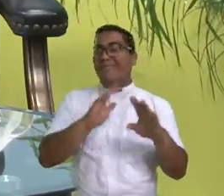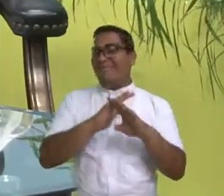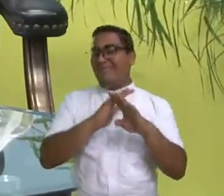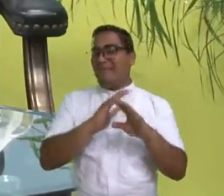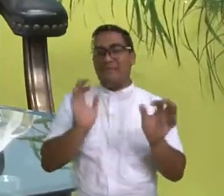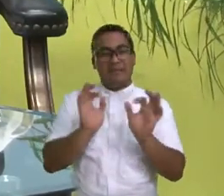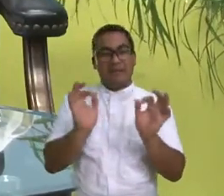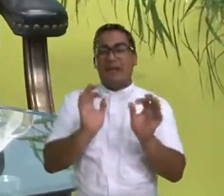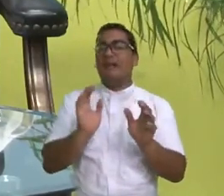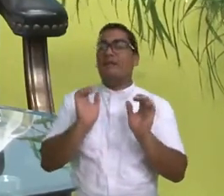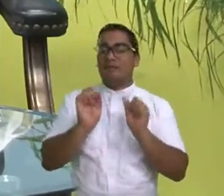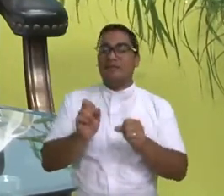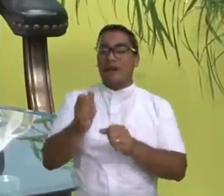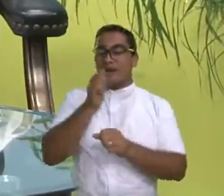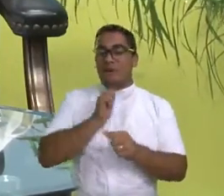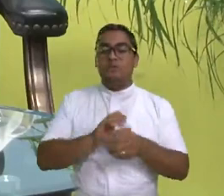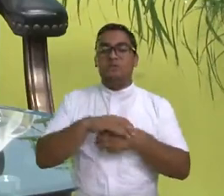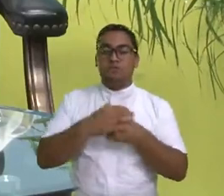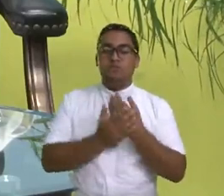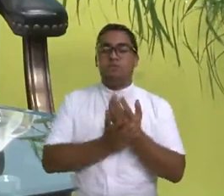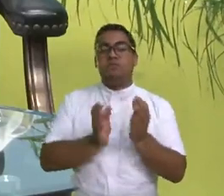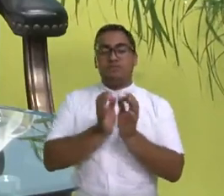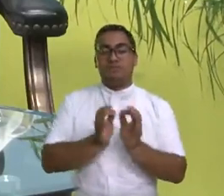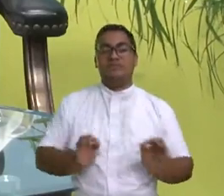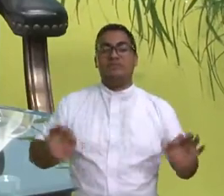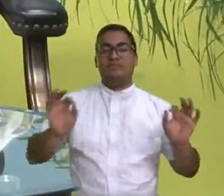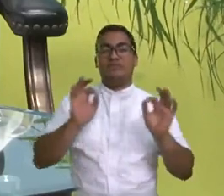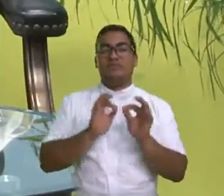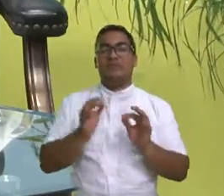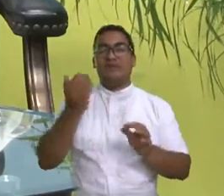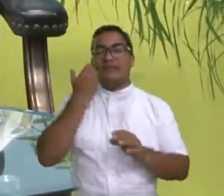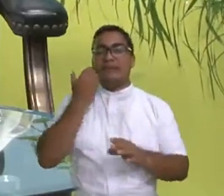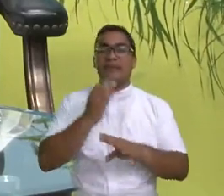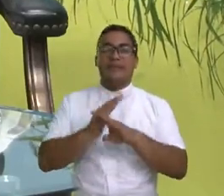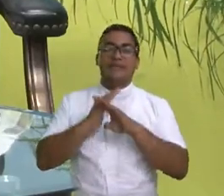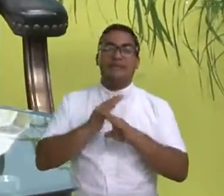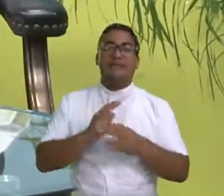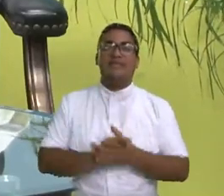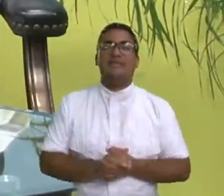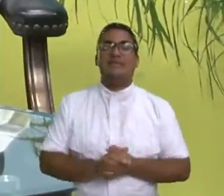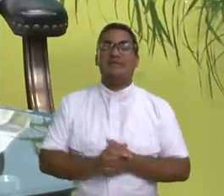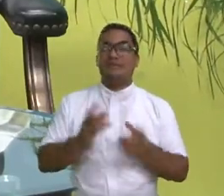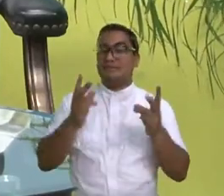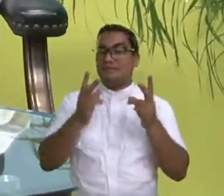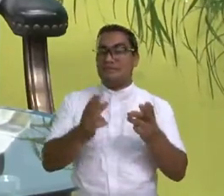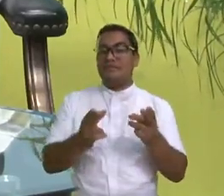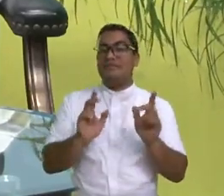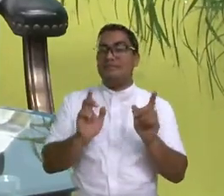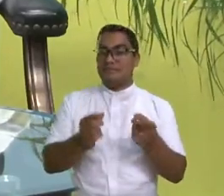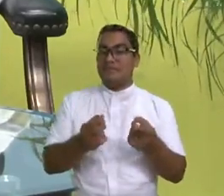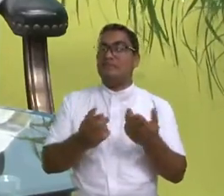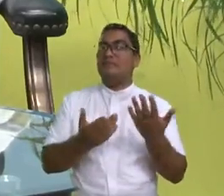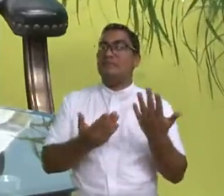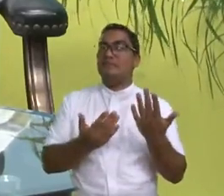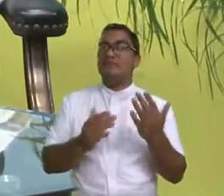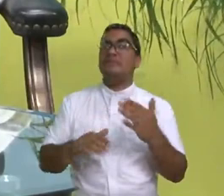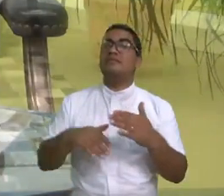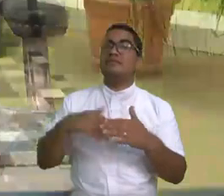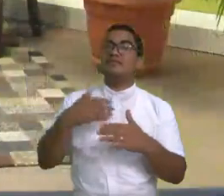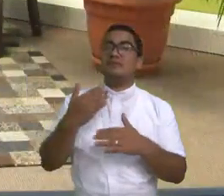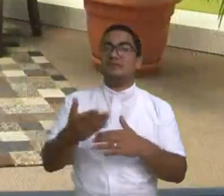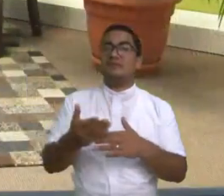manos porque es la actividad que nos va a ayudar a evitar infecciones. Así es, doctor. Vamos a hacer una pausa. Cuando